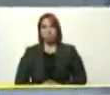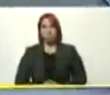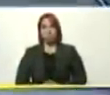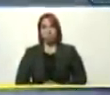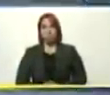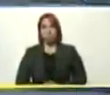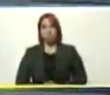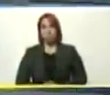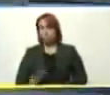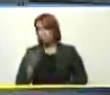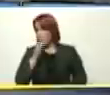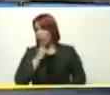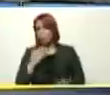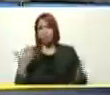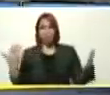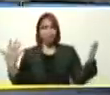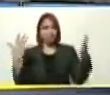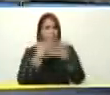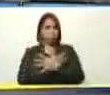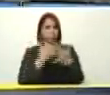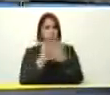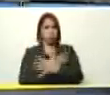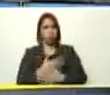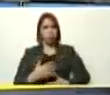No tengo duda,